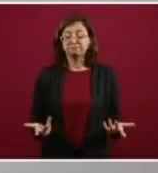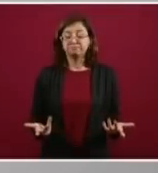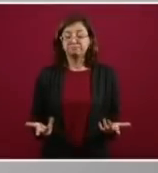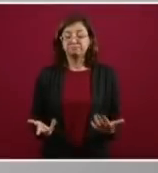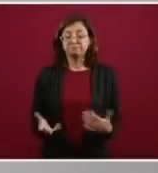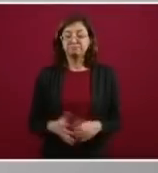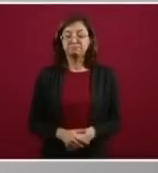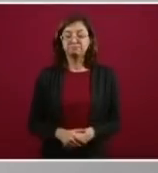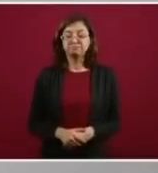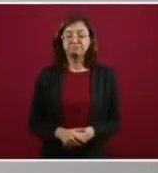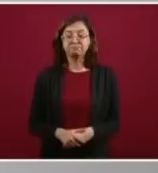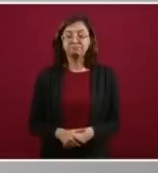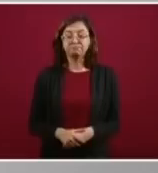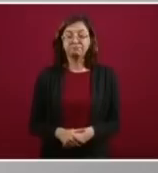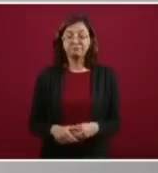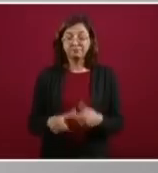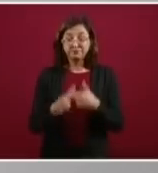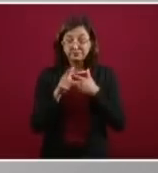pues nunca